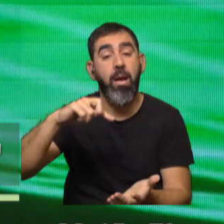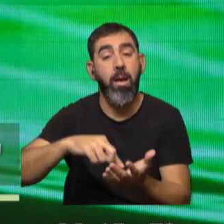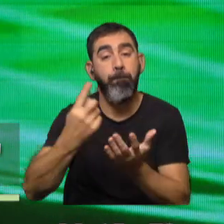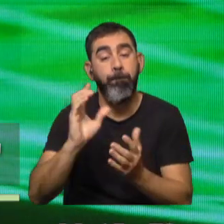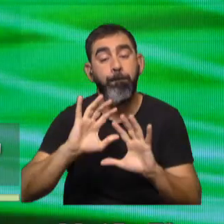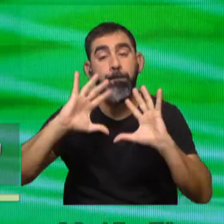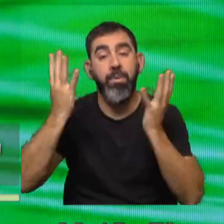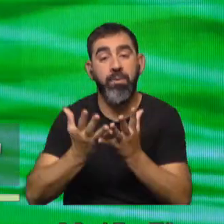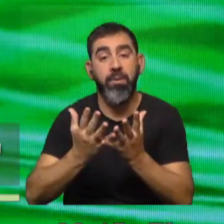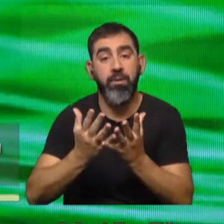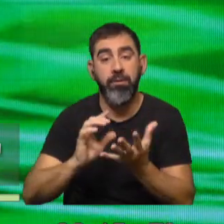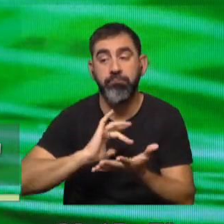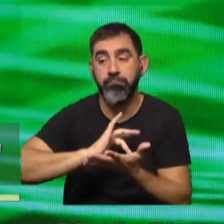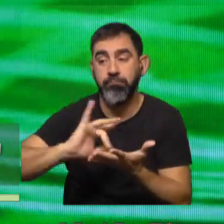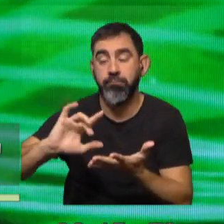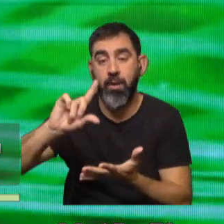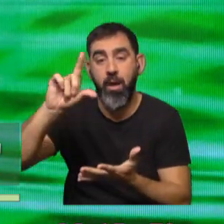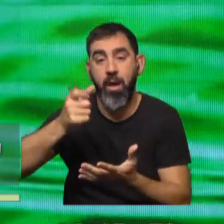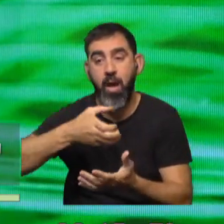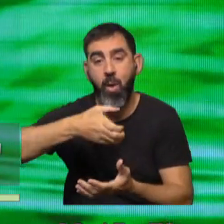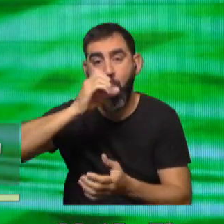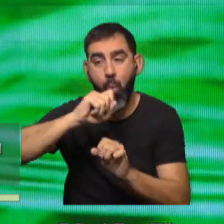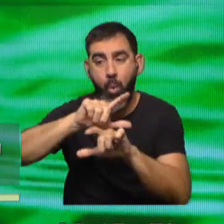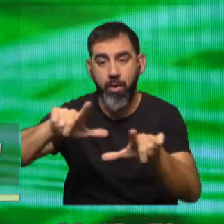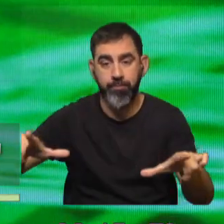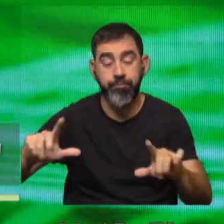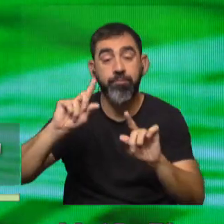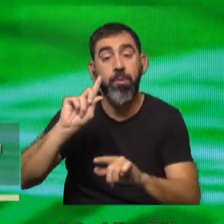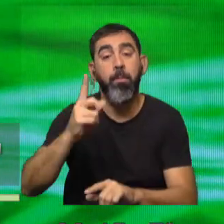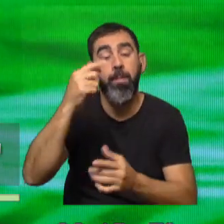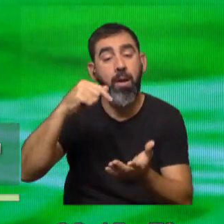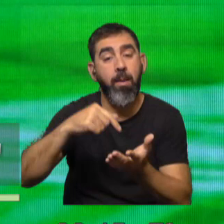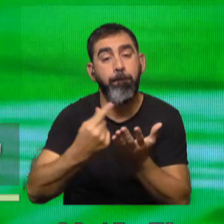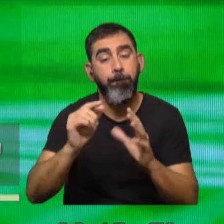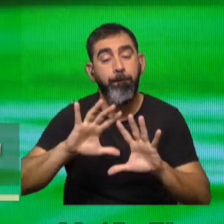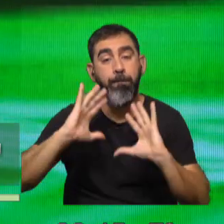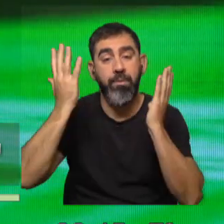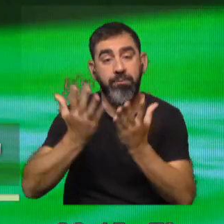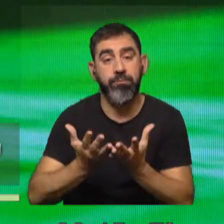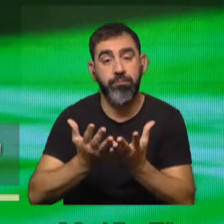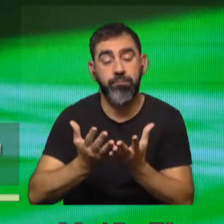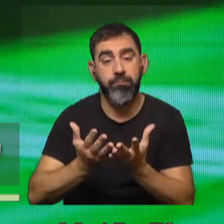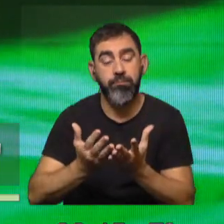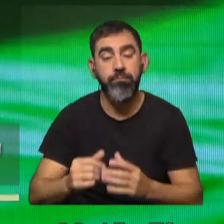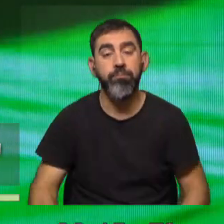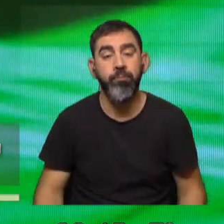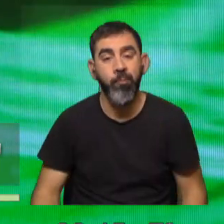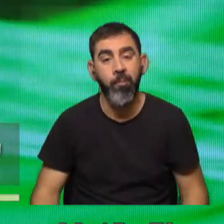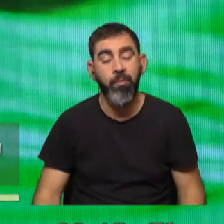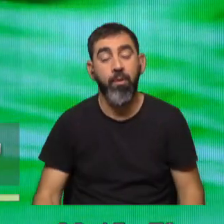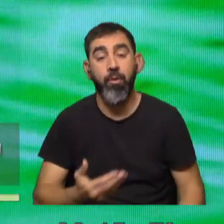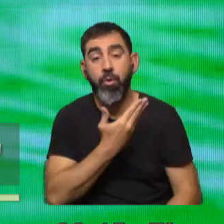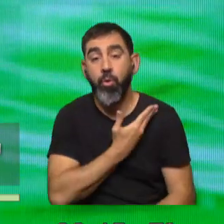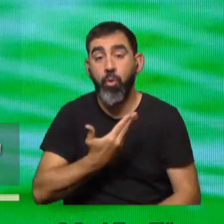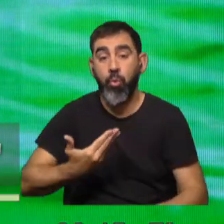en llegar al día cero si no agua potable fuimos también la primera capital del mundo en que llegamos a esa circunstancia y el